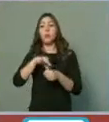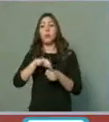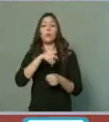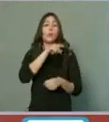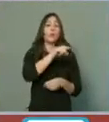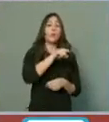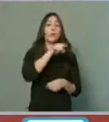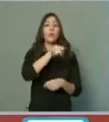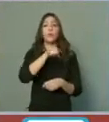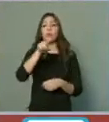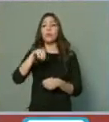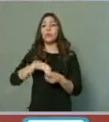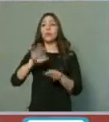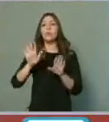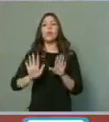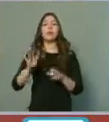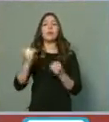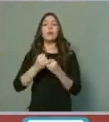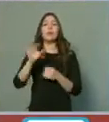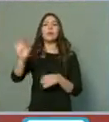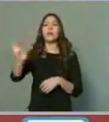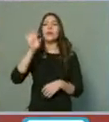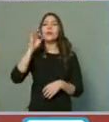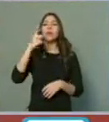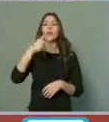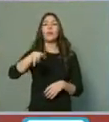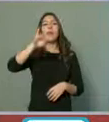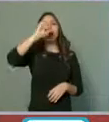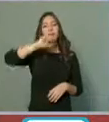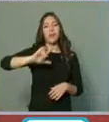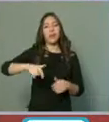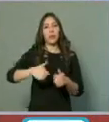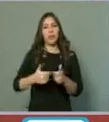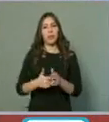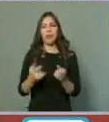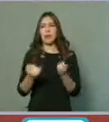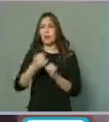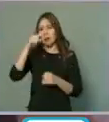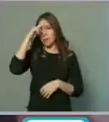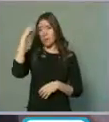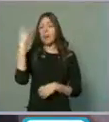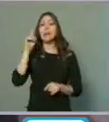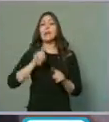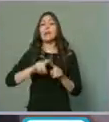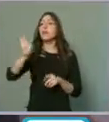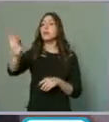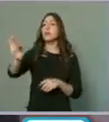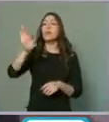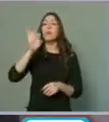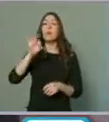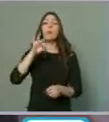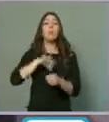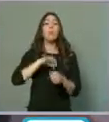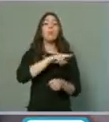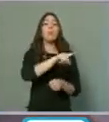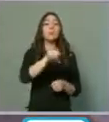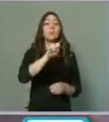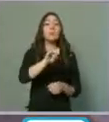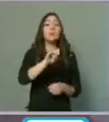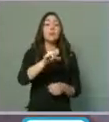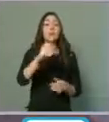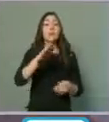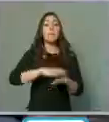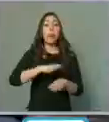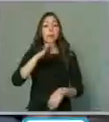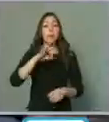mayoría. Como elegir al jefe de grupo. Exactamente, así de sencillo. Así de sencillo. Entonces, por mayoría de votos, se elige el albacea. Y obviamente el que se